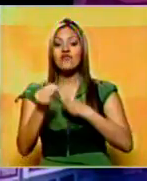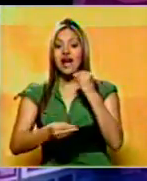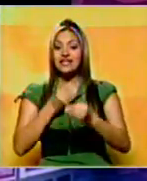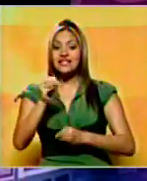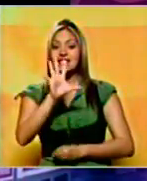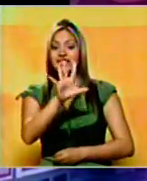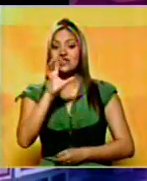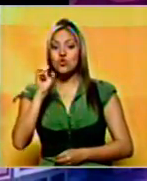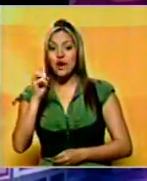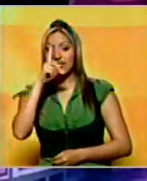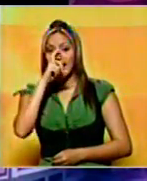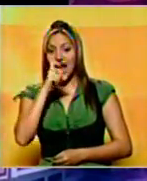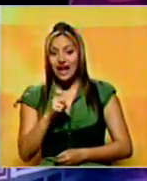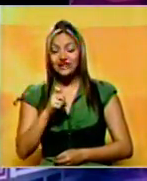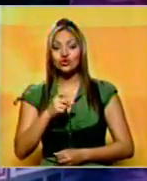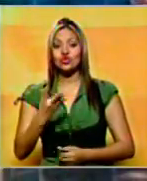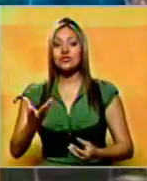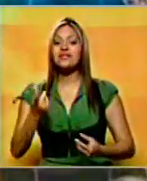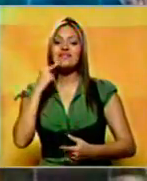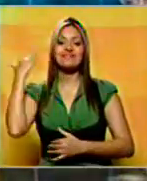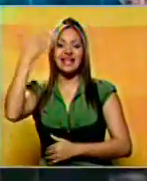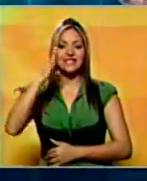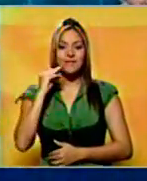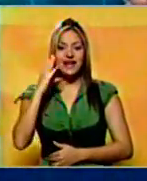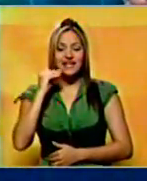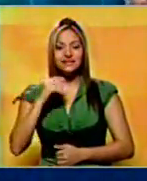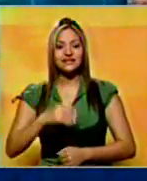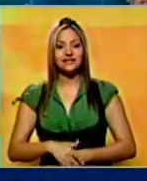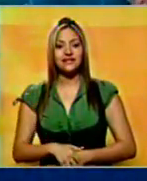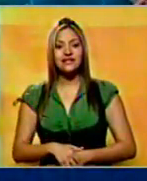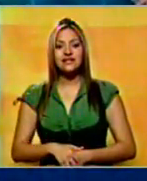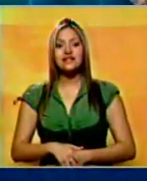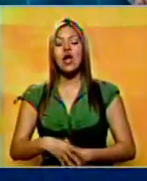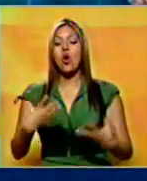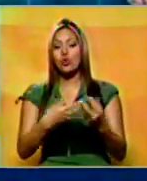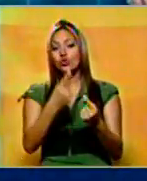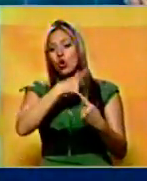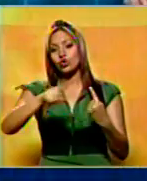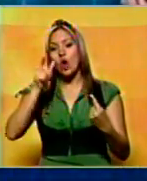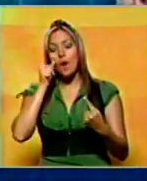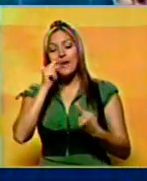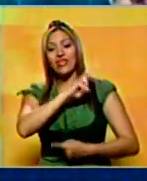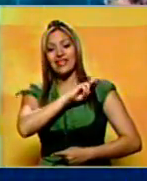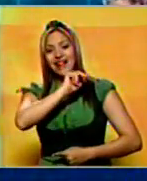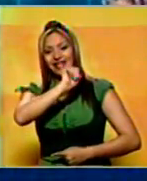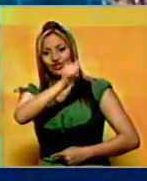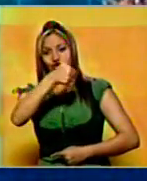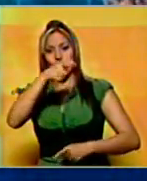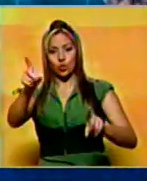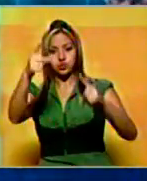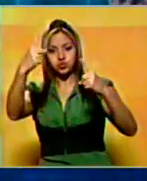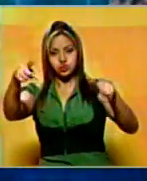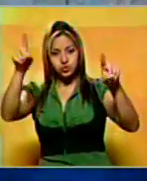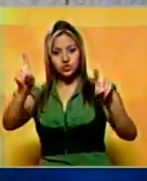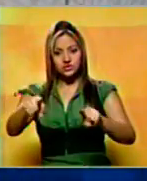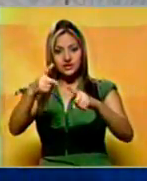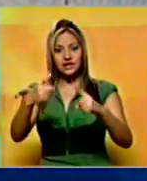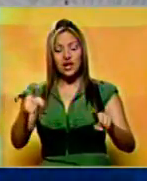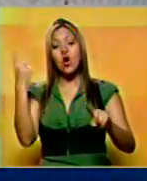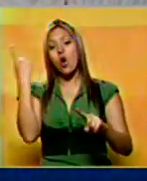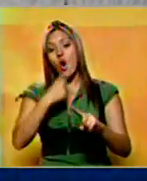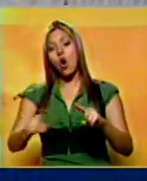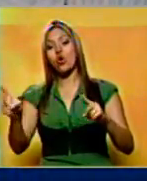sus 50 años de vida artística. El intérprete actuará con el director de orquesta venezolano Rodolfo Saglimbeni y la